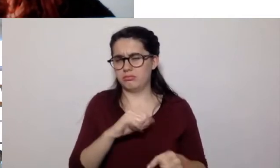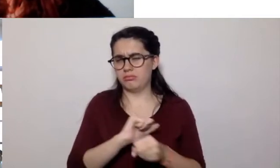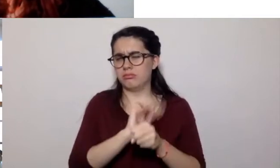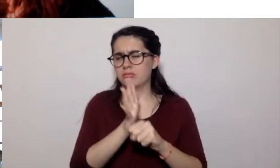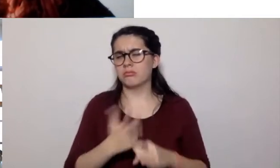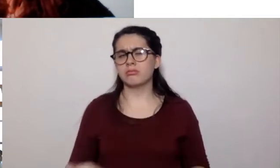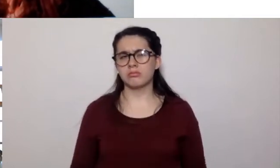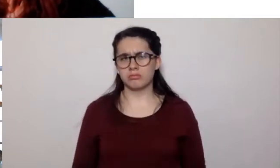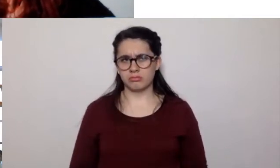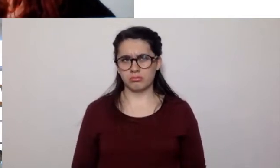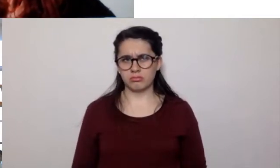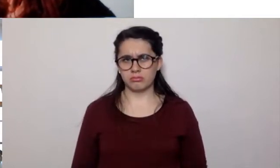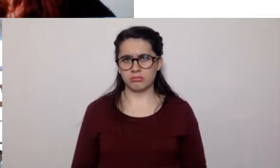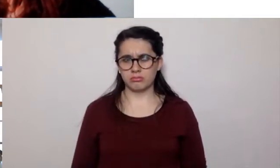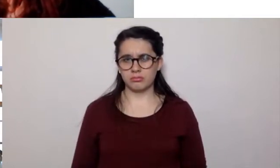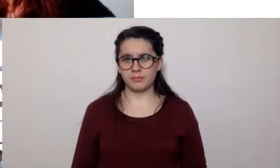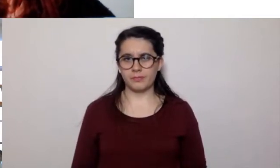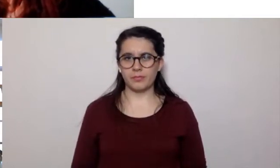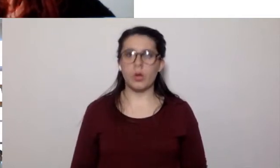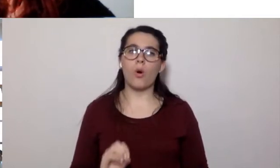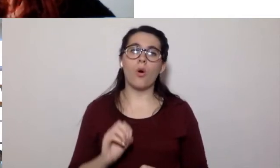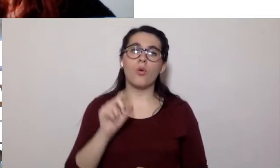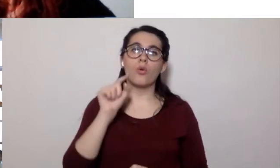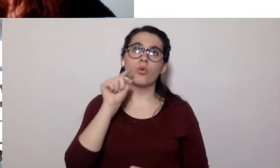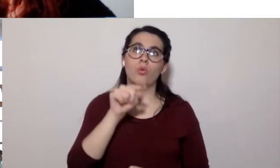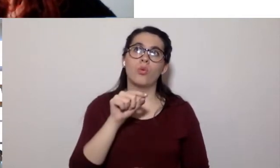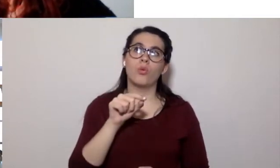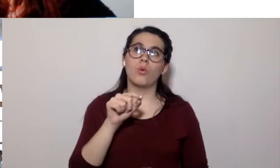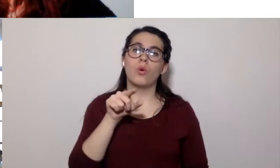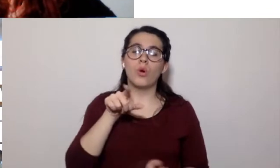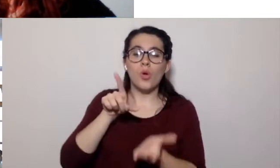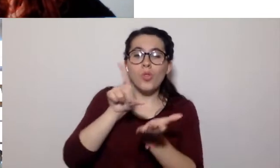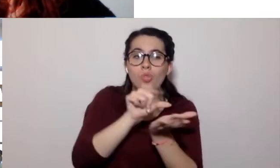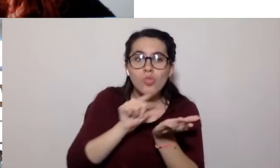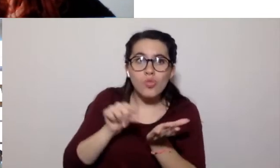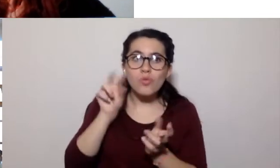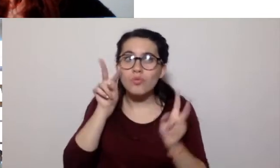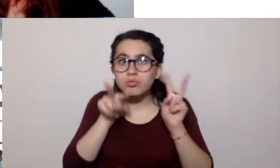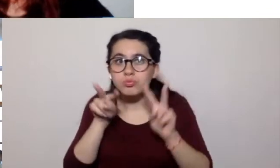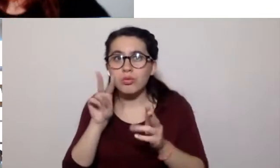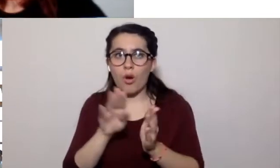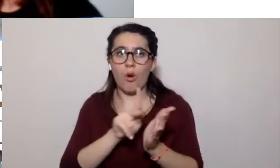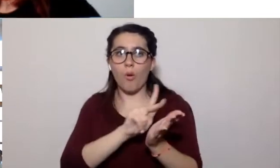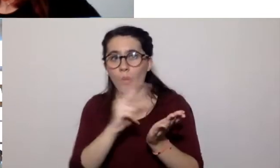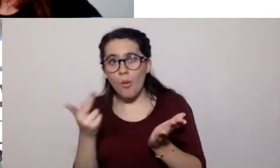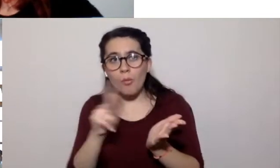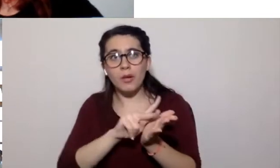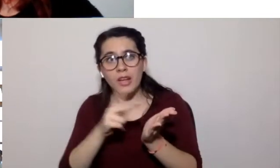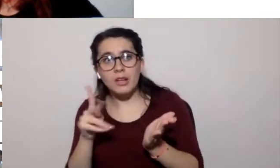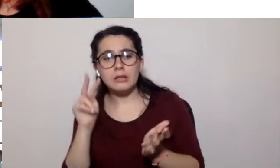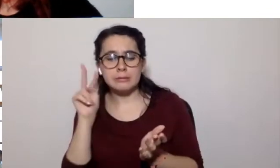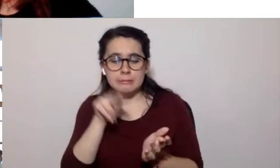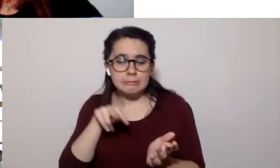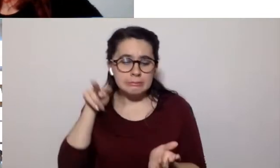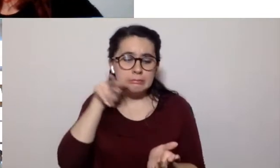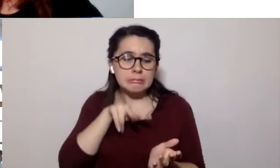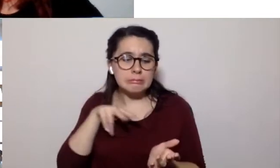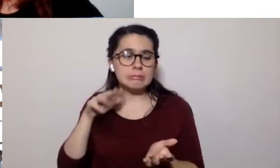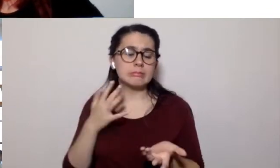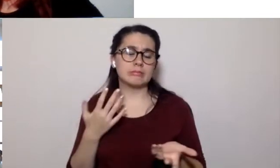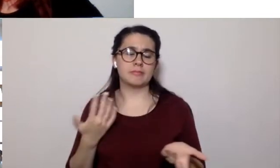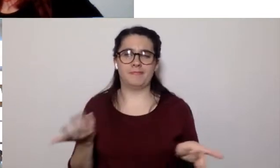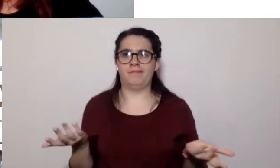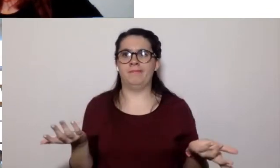analizando todo lo que dice el Twitter, todo lo que dice las noticias, todo lo que dice el periódico, para ver qué está pasando con